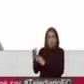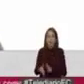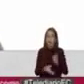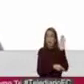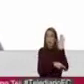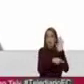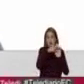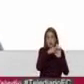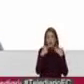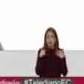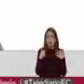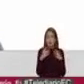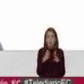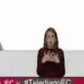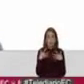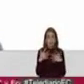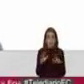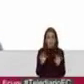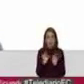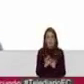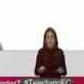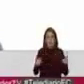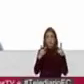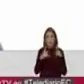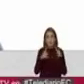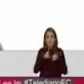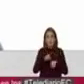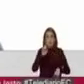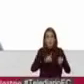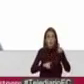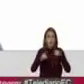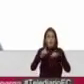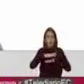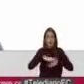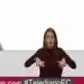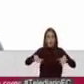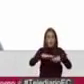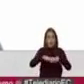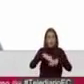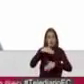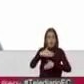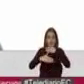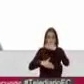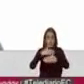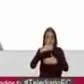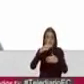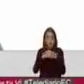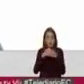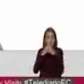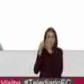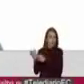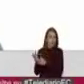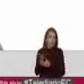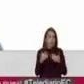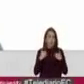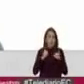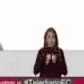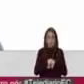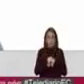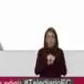exportaciones petroleras. Y el segundo golpe es también una caída muy fuerte en los ingresos fiscales, que no está acompañada por